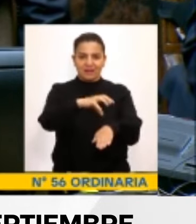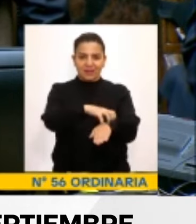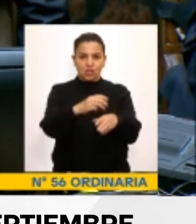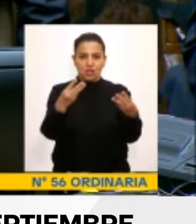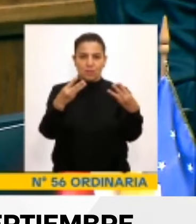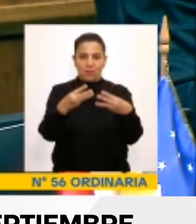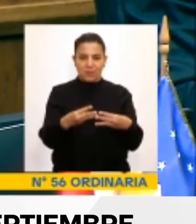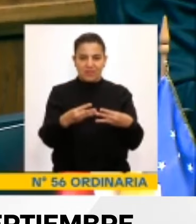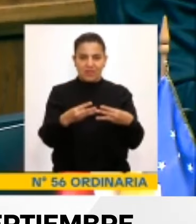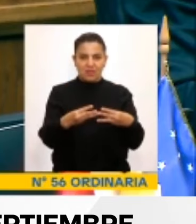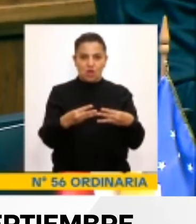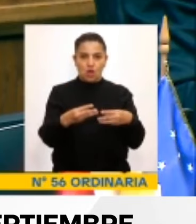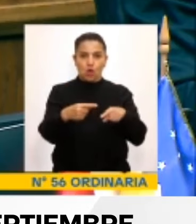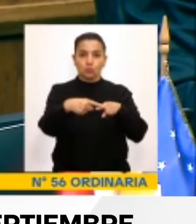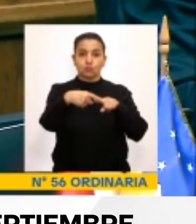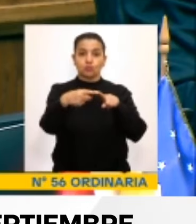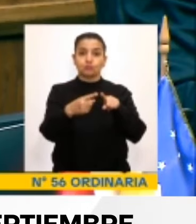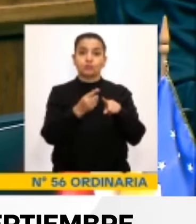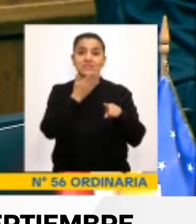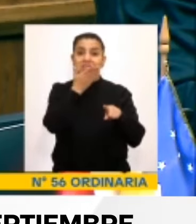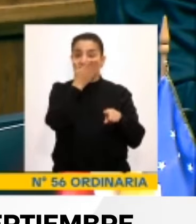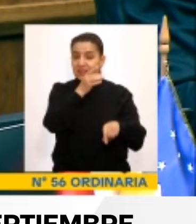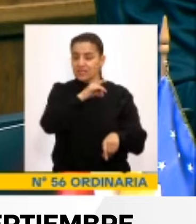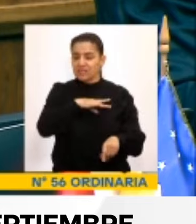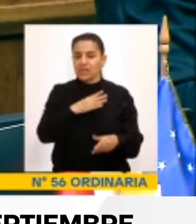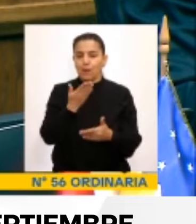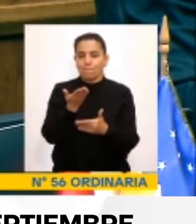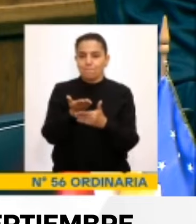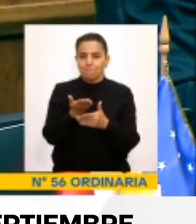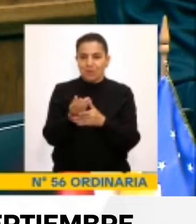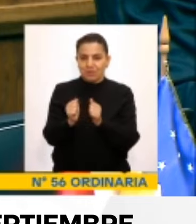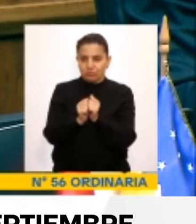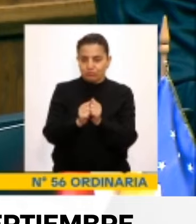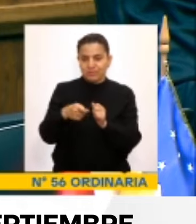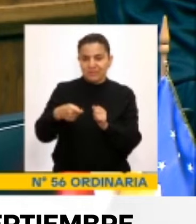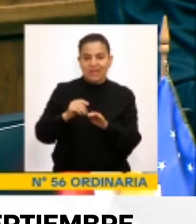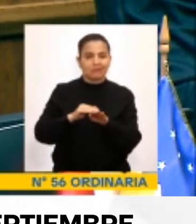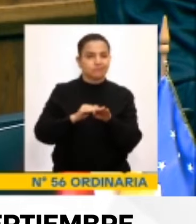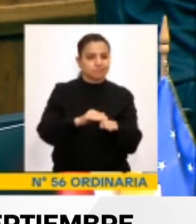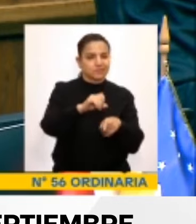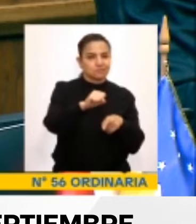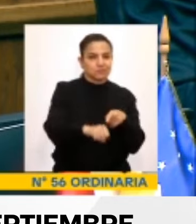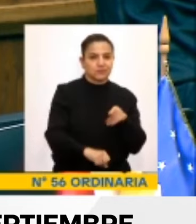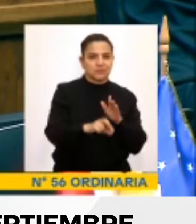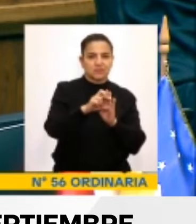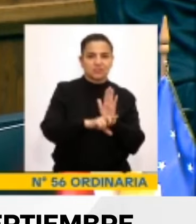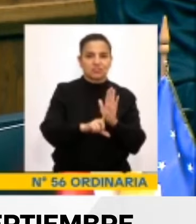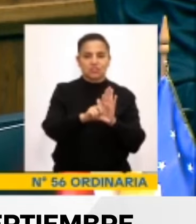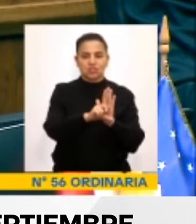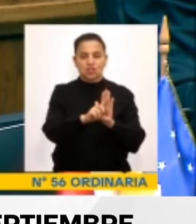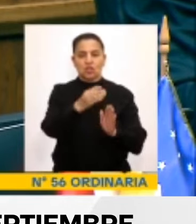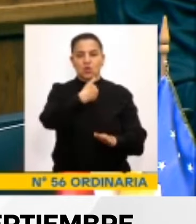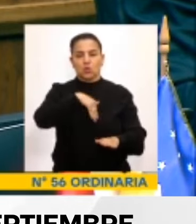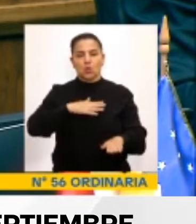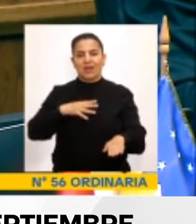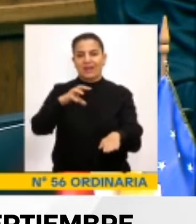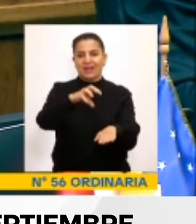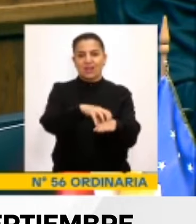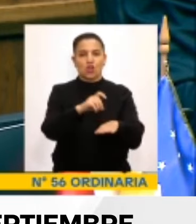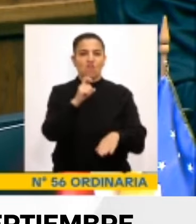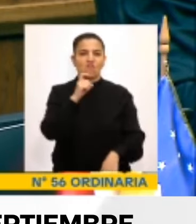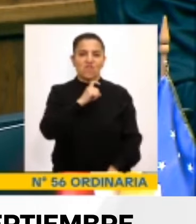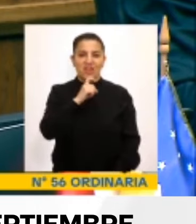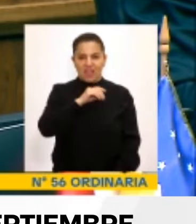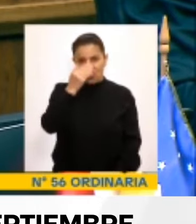y de la Antártica chilena, les pido a mis colegas aprobar esta iniciativa para que nuestra región tenga un feriado